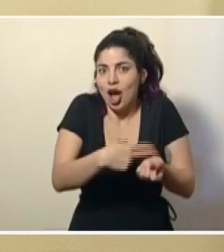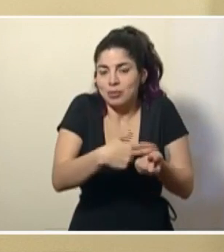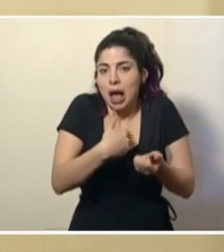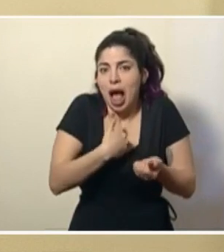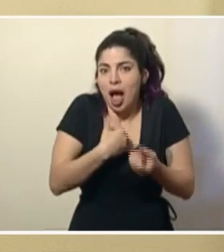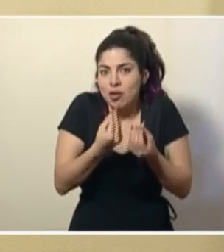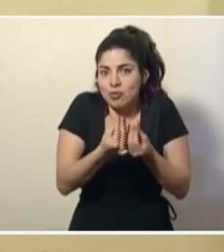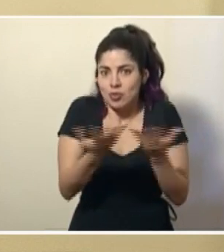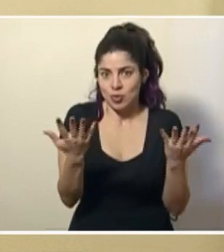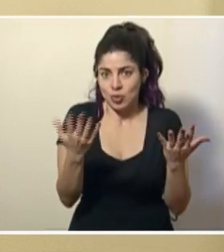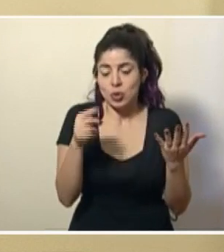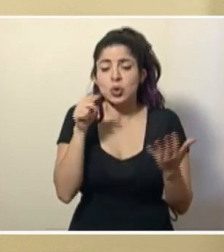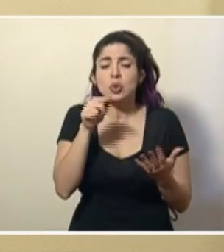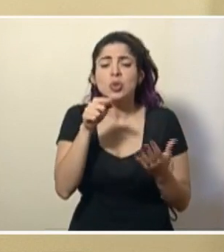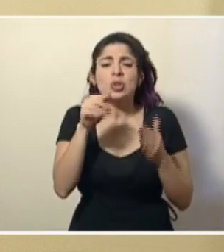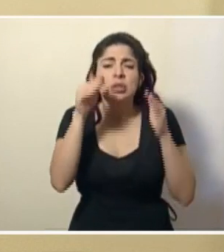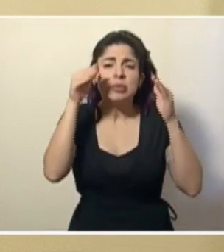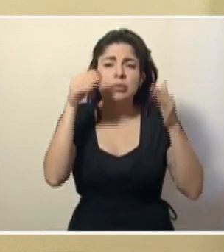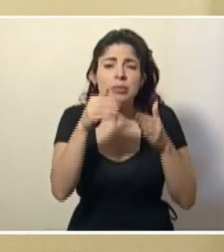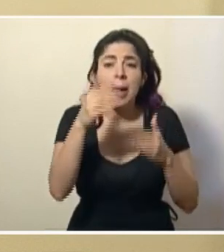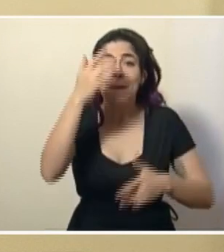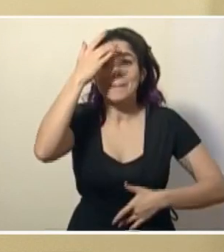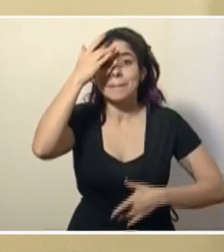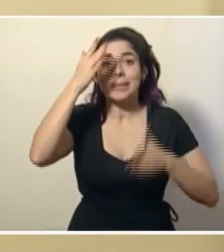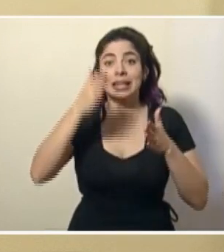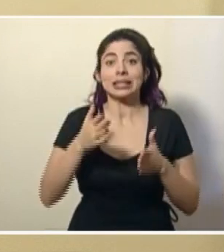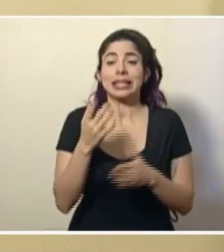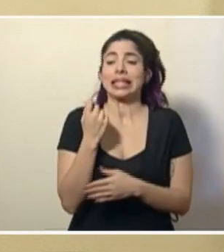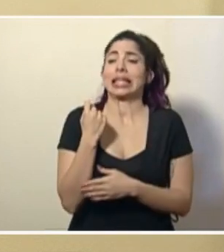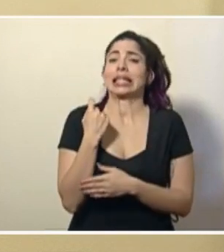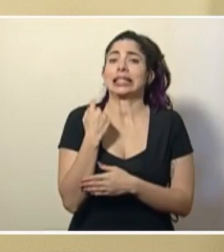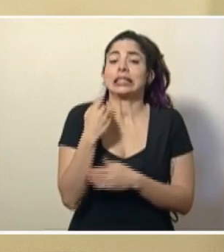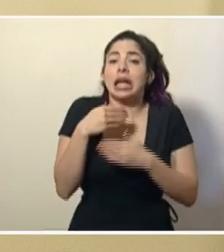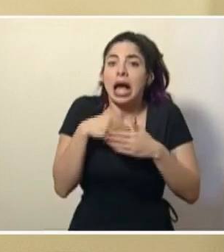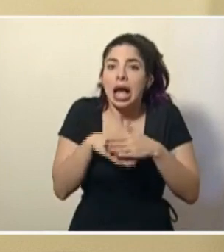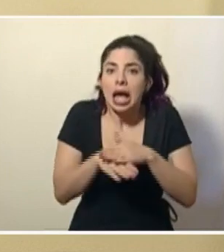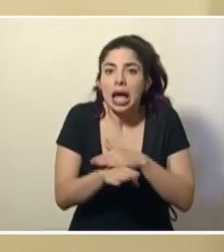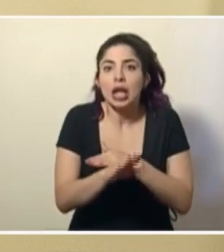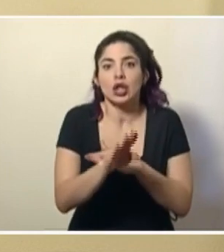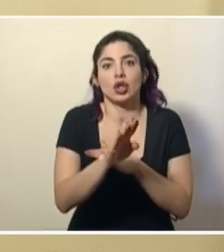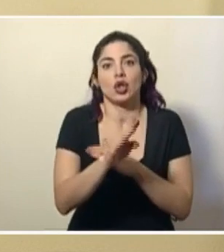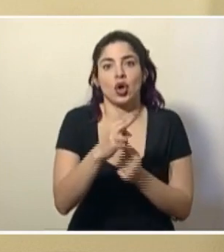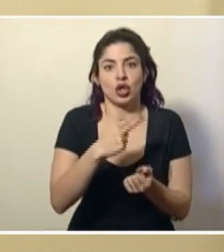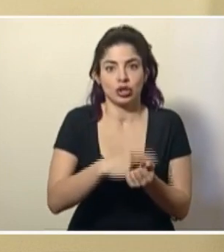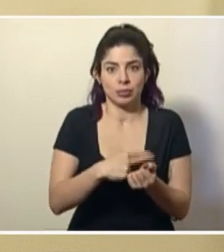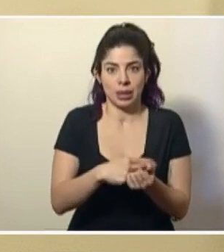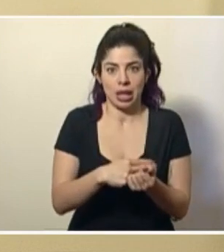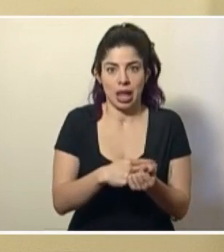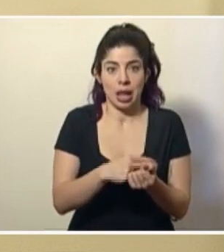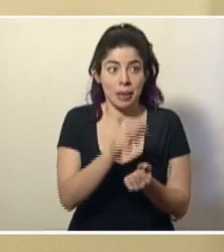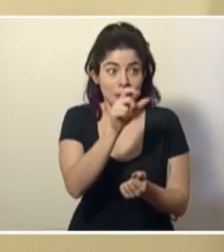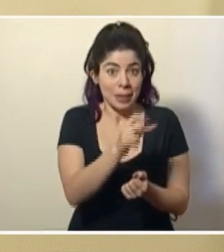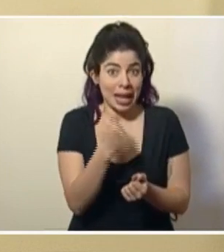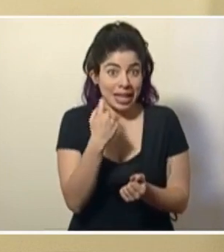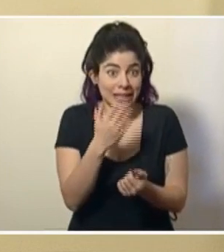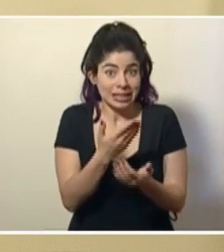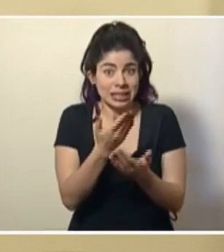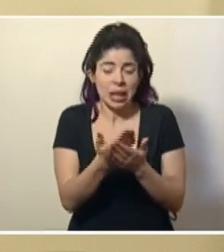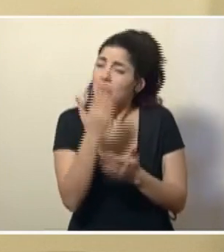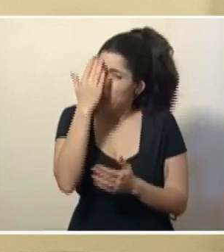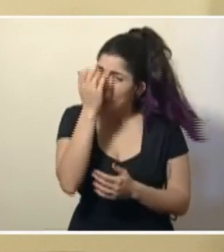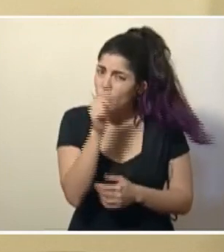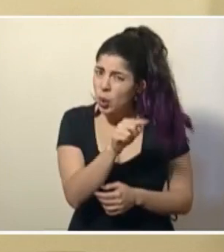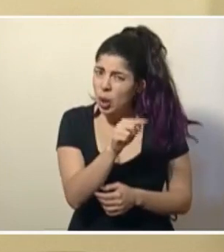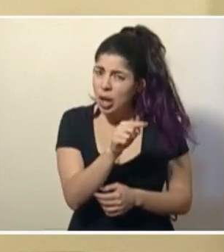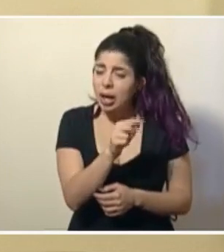hospitales, y va a estar orientado a los pacientes de reciente ingreso a los hospitales. ¿Por qué de